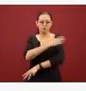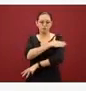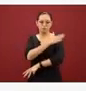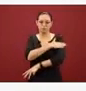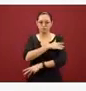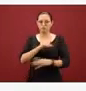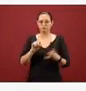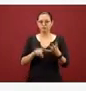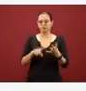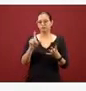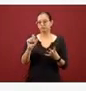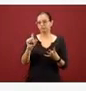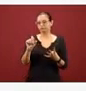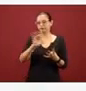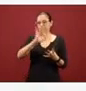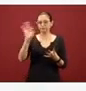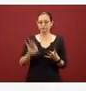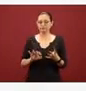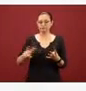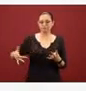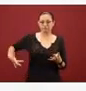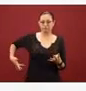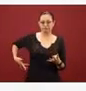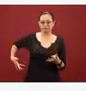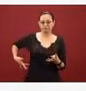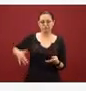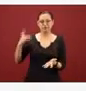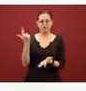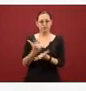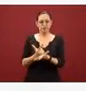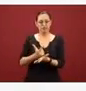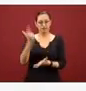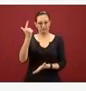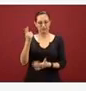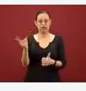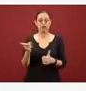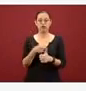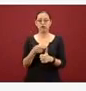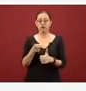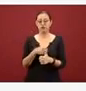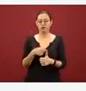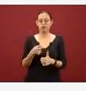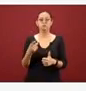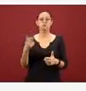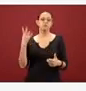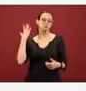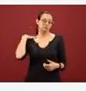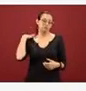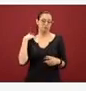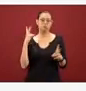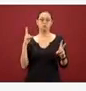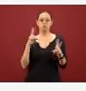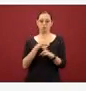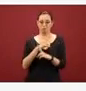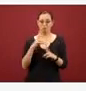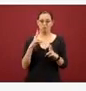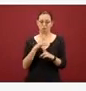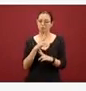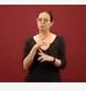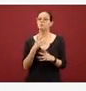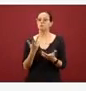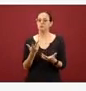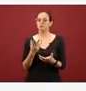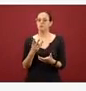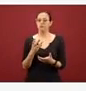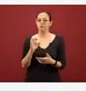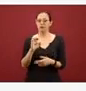como 20% la insuficiencia renal crónica y la enfermedad pulmonar obstructiva crónica, que aparece ahí con